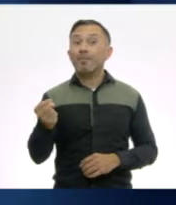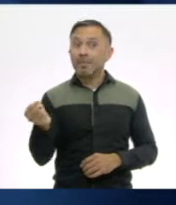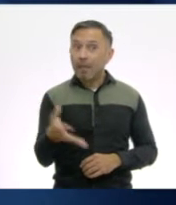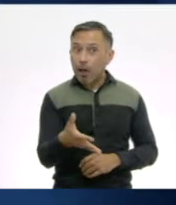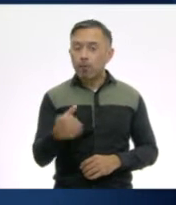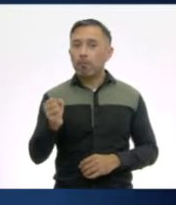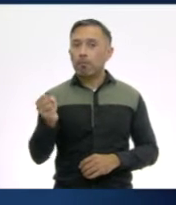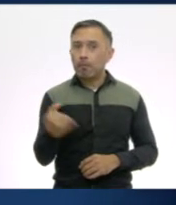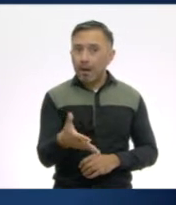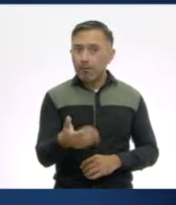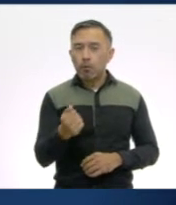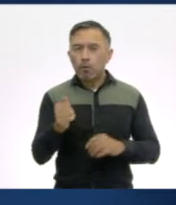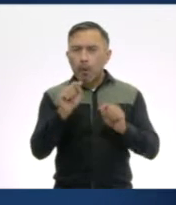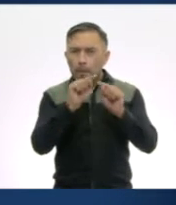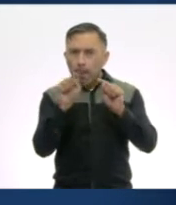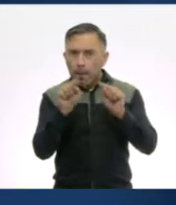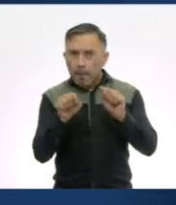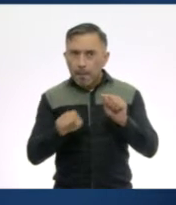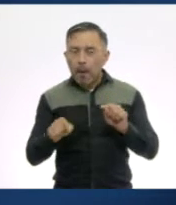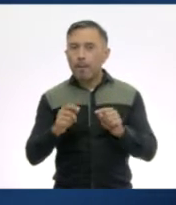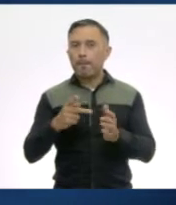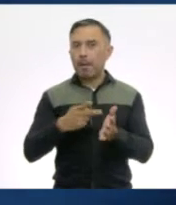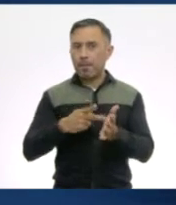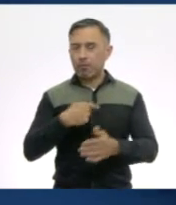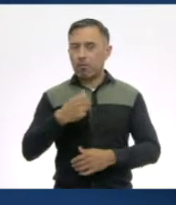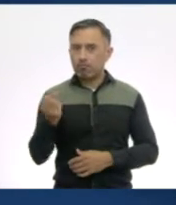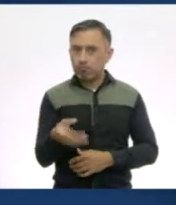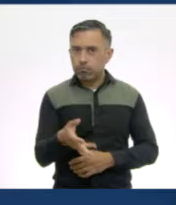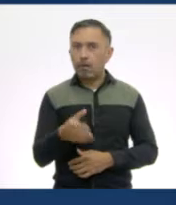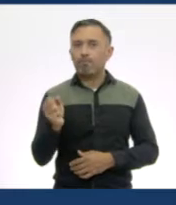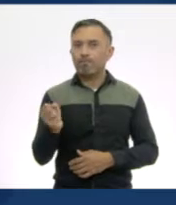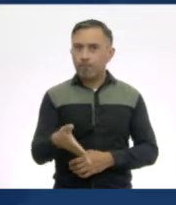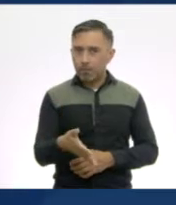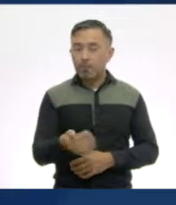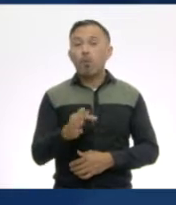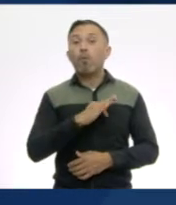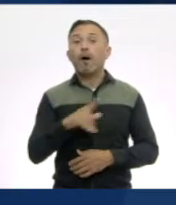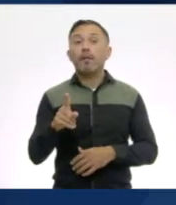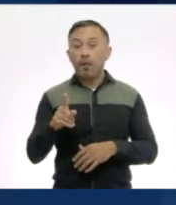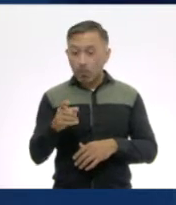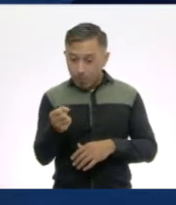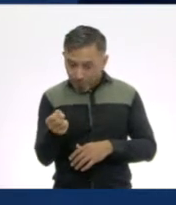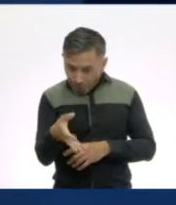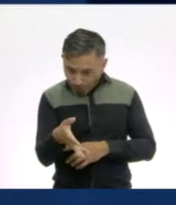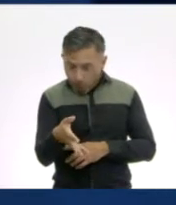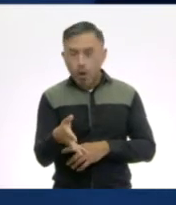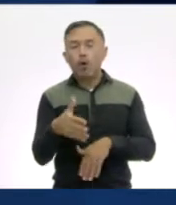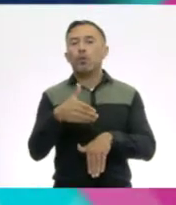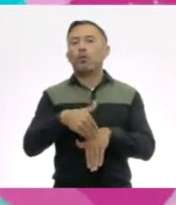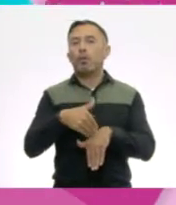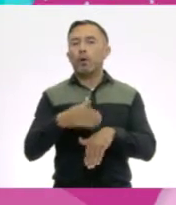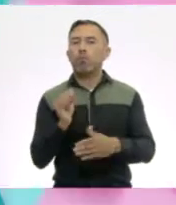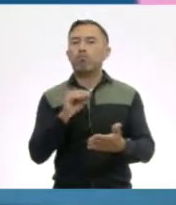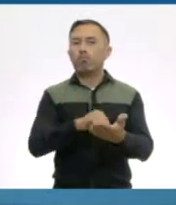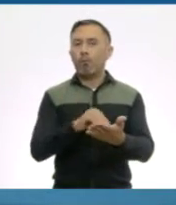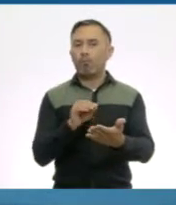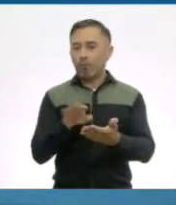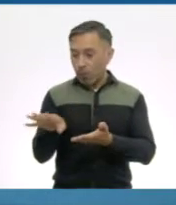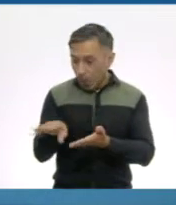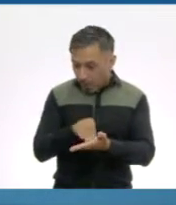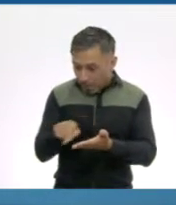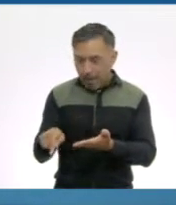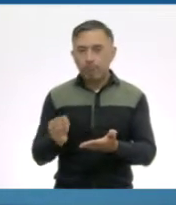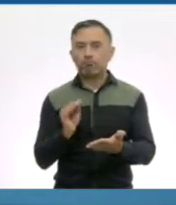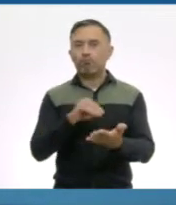espacios haya y van a formar el número mayor posible con las cifras que les salgan. Ajá. Y esas okay, son las que van a anotar en los